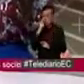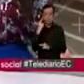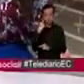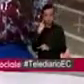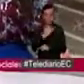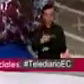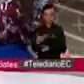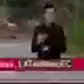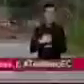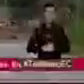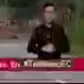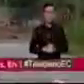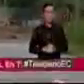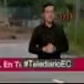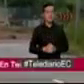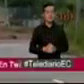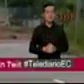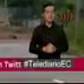Nacional.